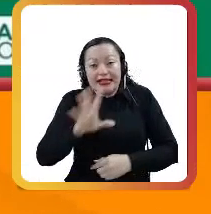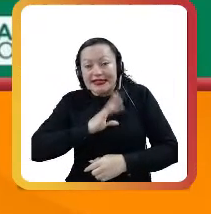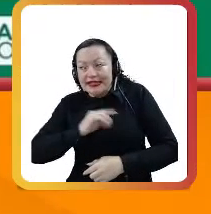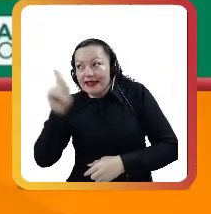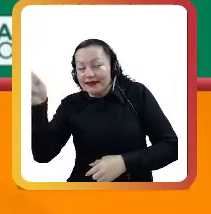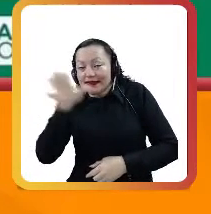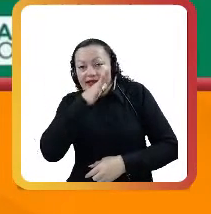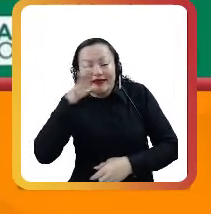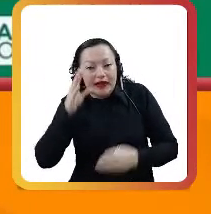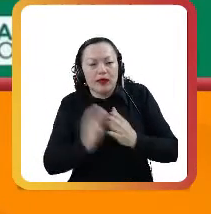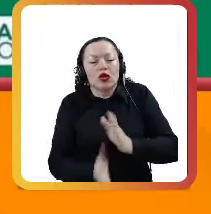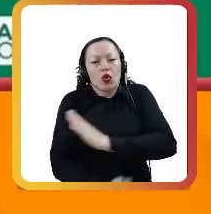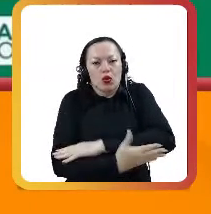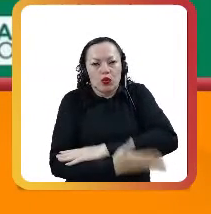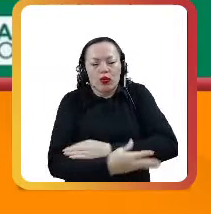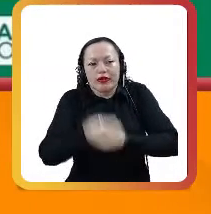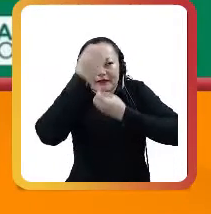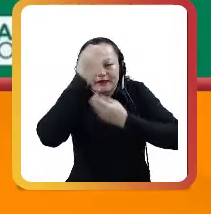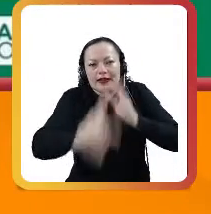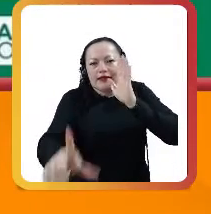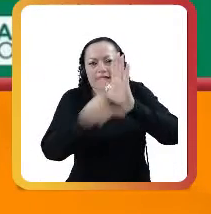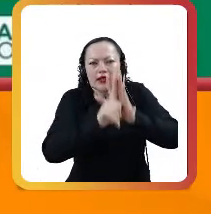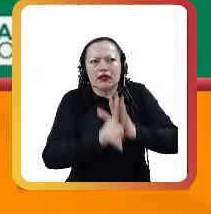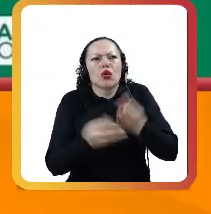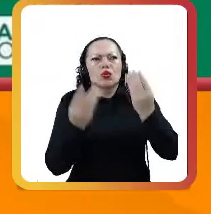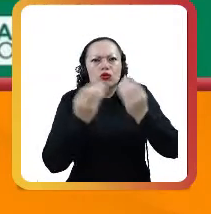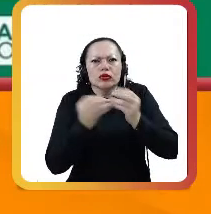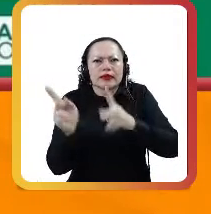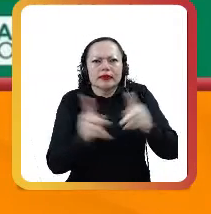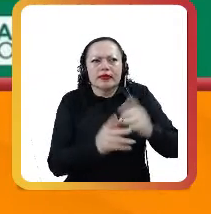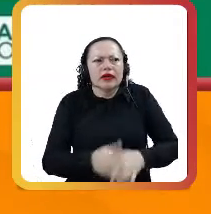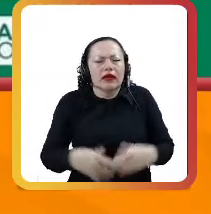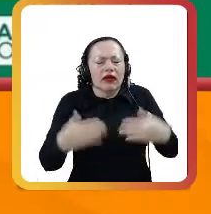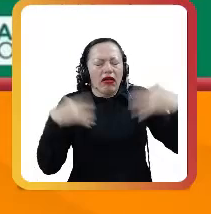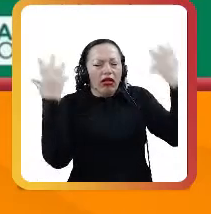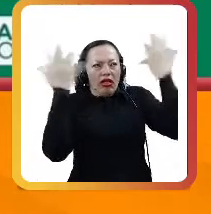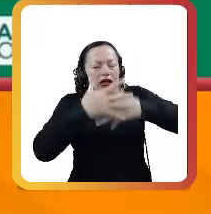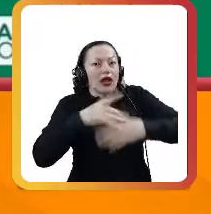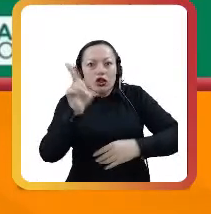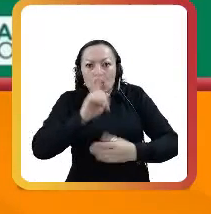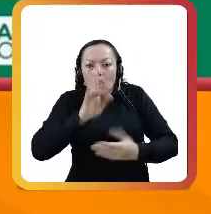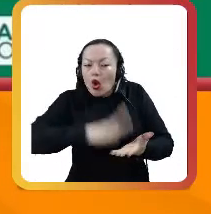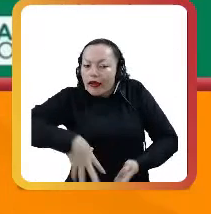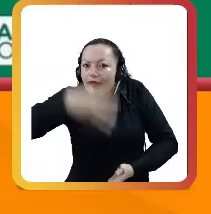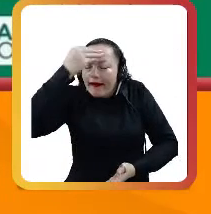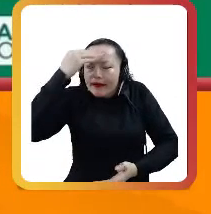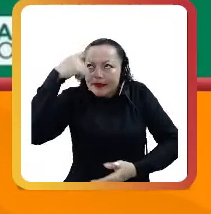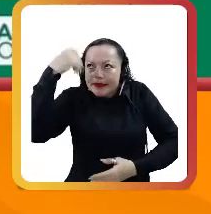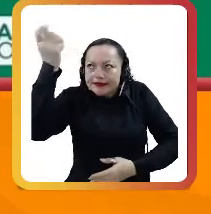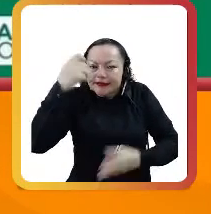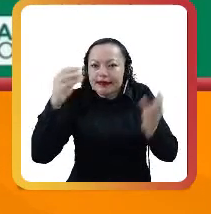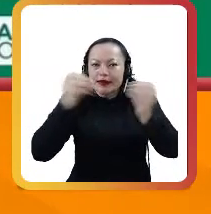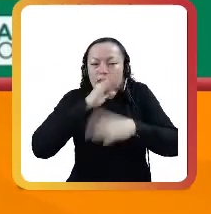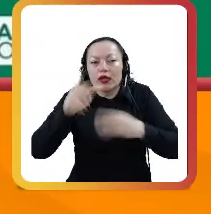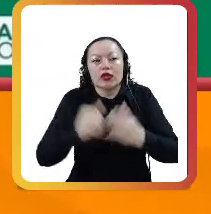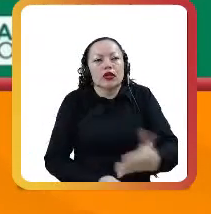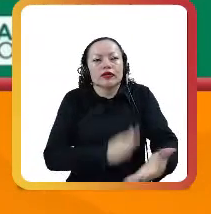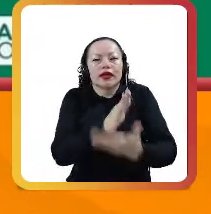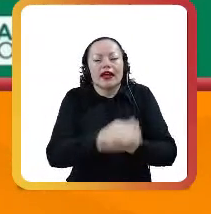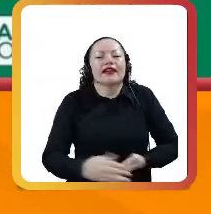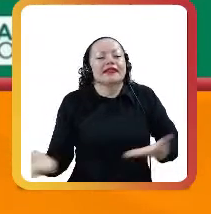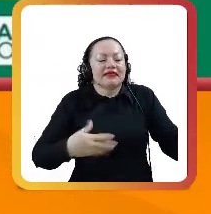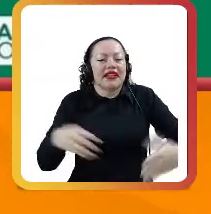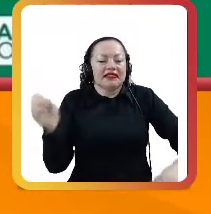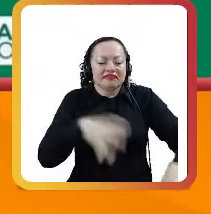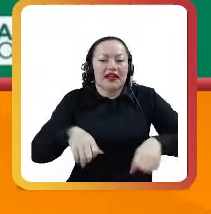las reglas. No nos confundimos, exacto, no nos confundimos y de pronto vamos al supermercado y no nos dejen entrar